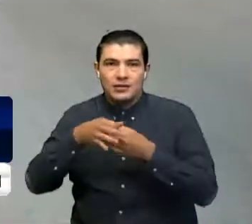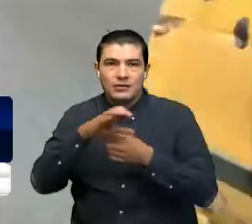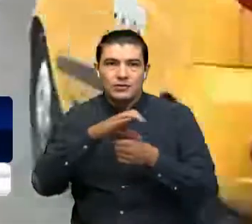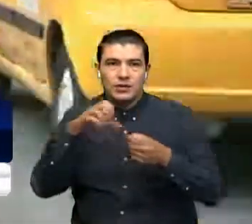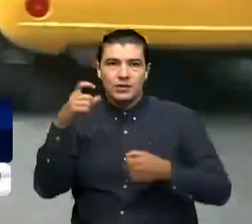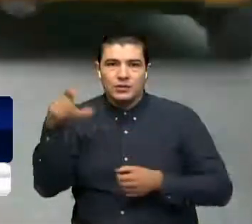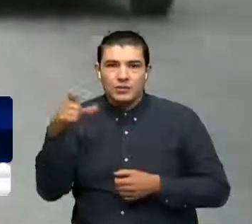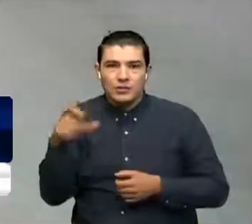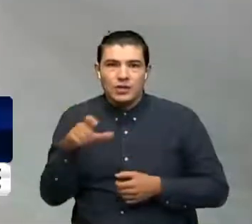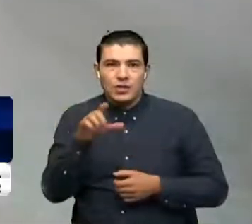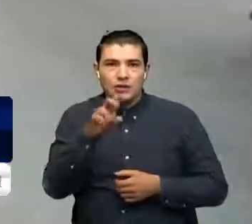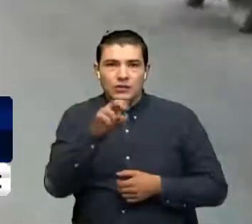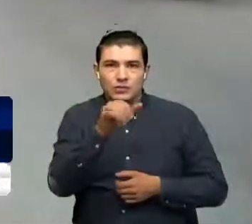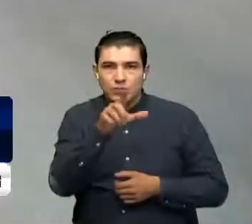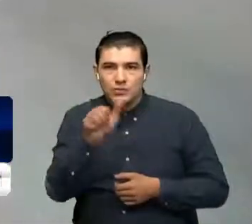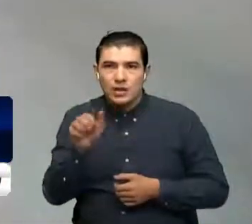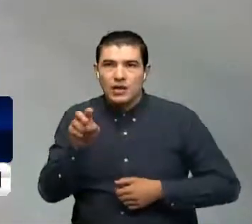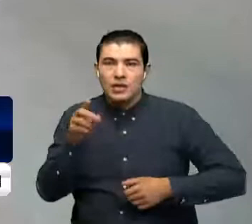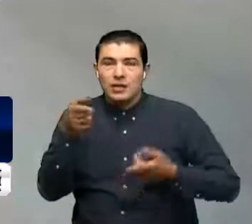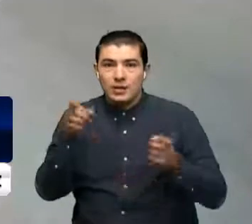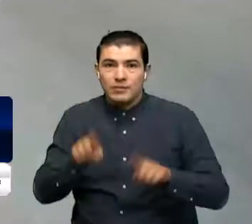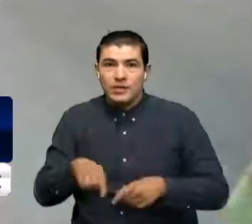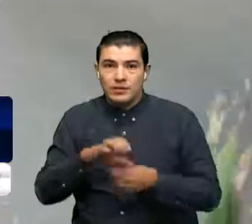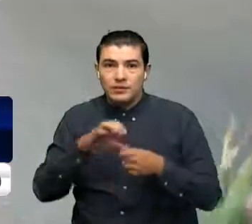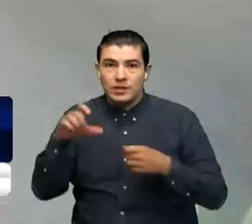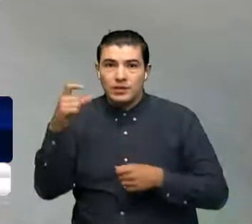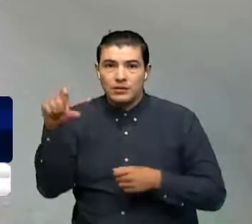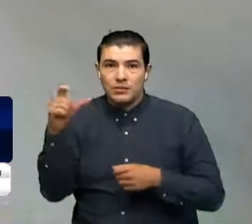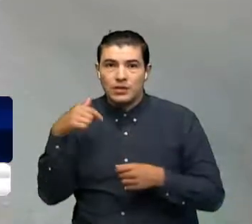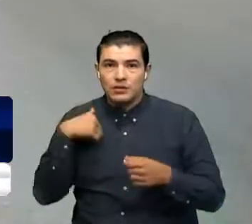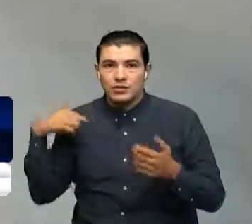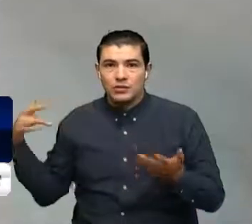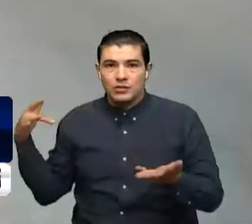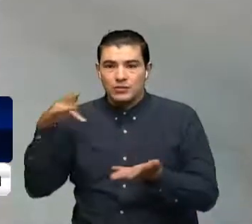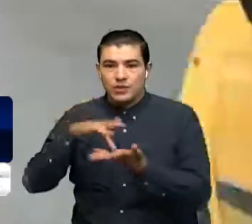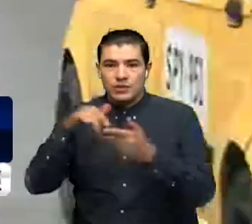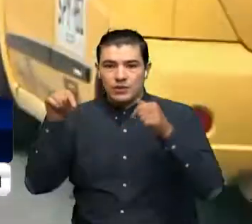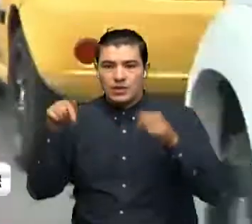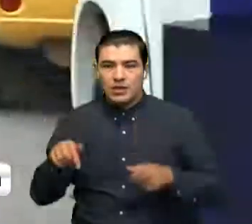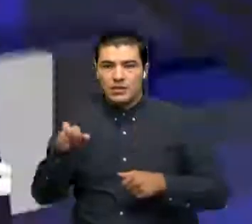el Zulia, Villa del Rosario, incluso Cúcuta. Regreso a ti, Pilar, muy buenas tardes.